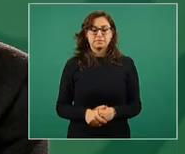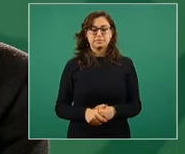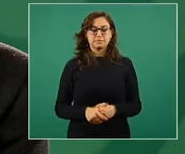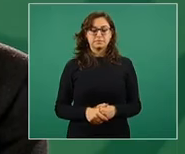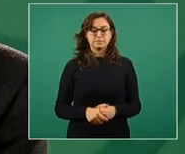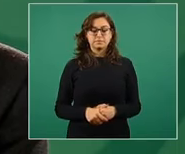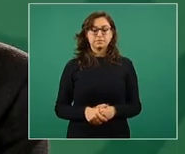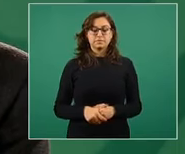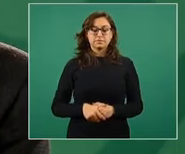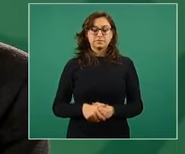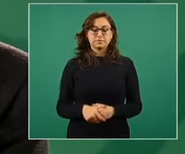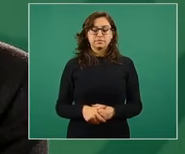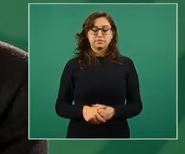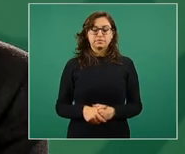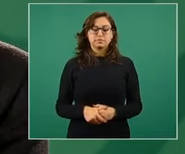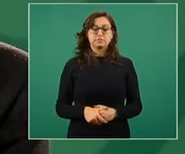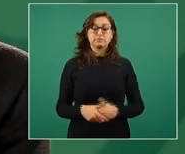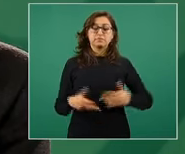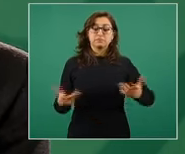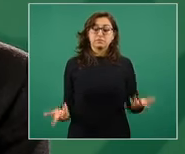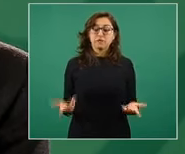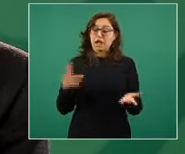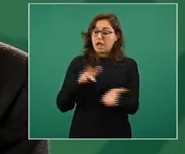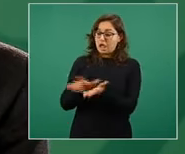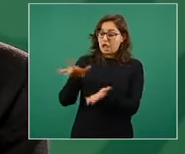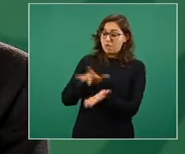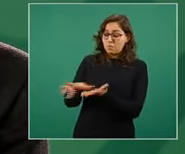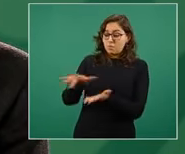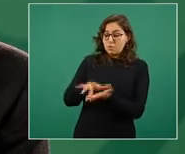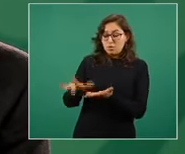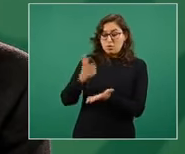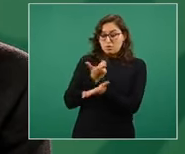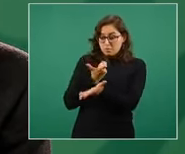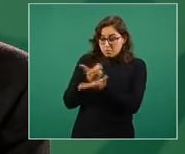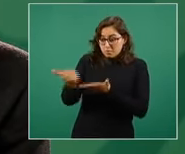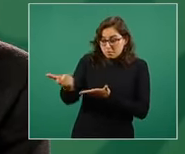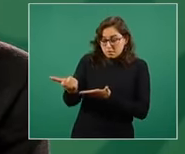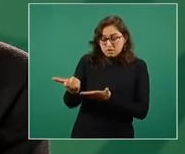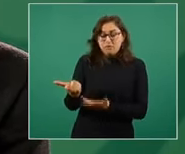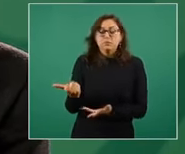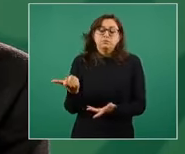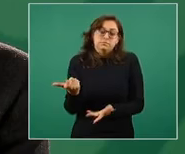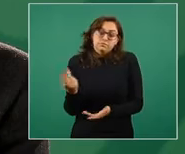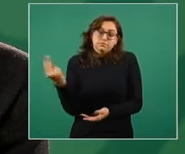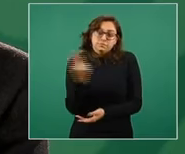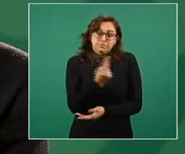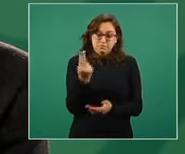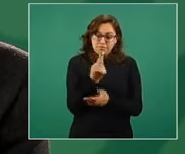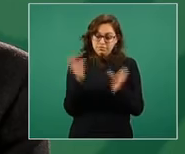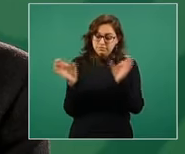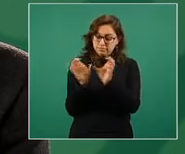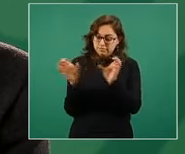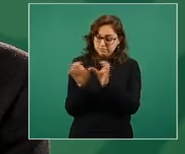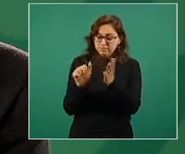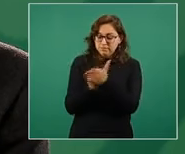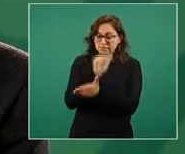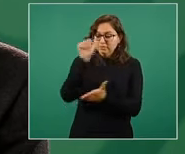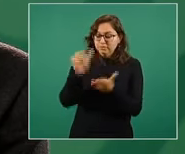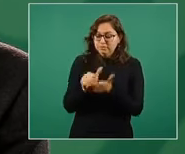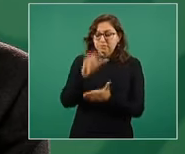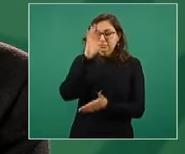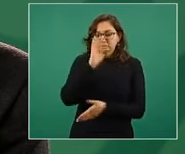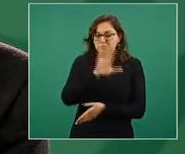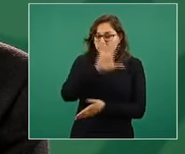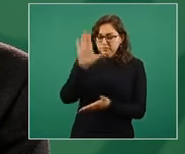para orientar el apoyo es precisamente el certificado y en su momento el acta de defunción, que es el documento oficial.